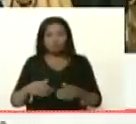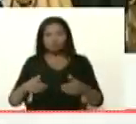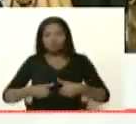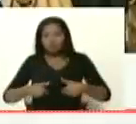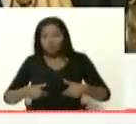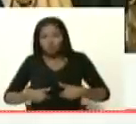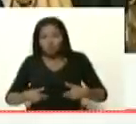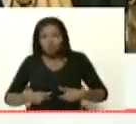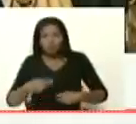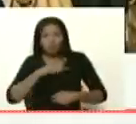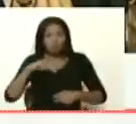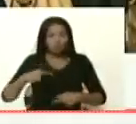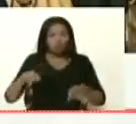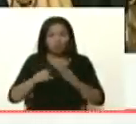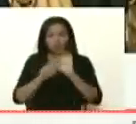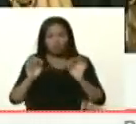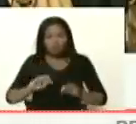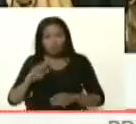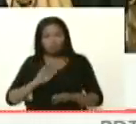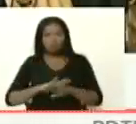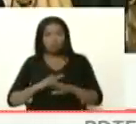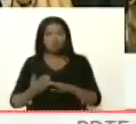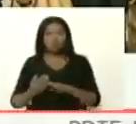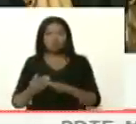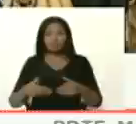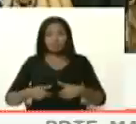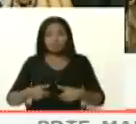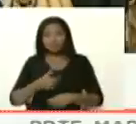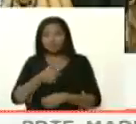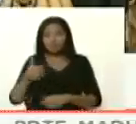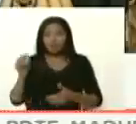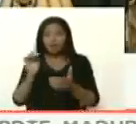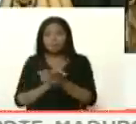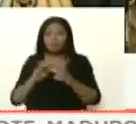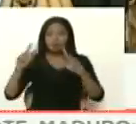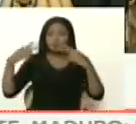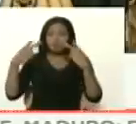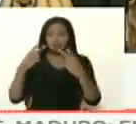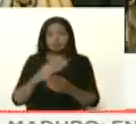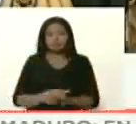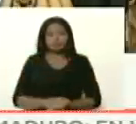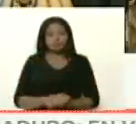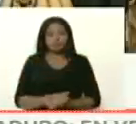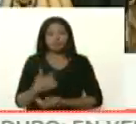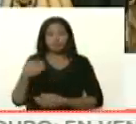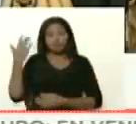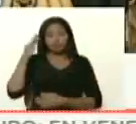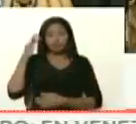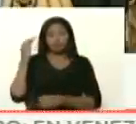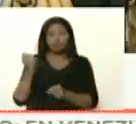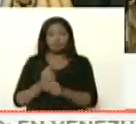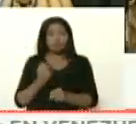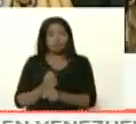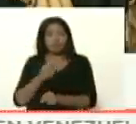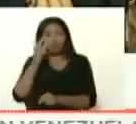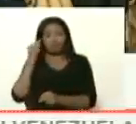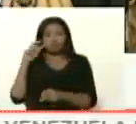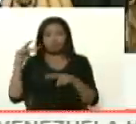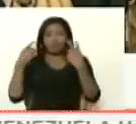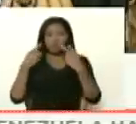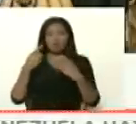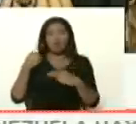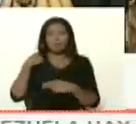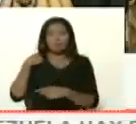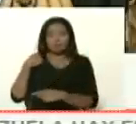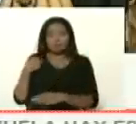dedicación. Dedicación, compañeros y compañeras que me escuchan. Sé que los trabajadores me escuchan muy